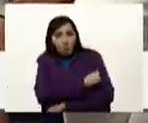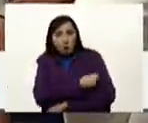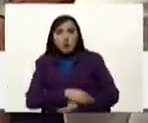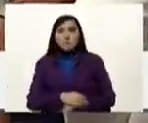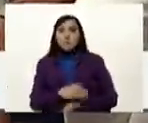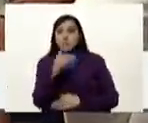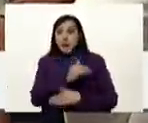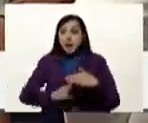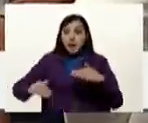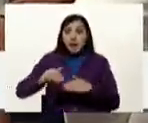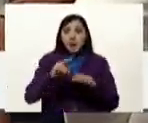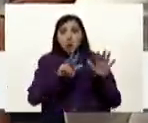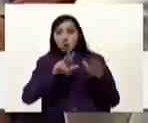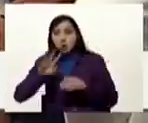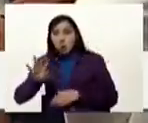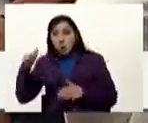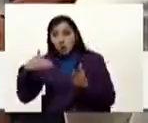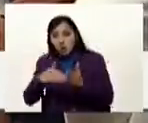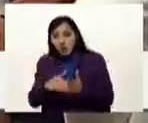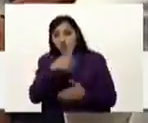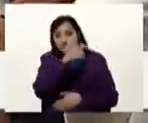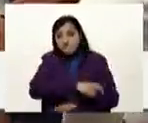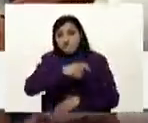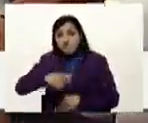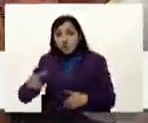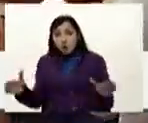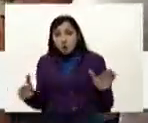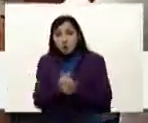los 84.000 compañeros de